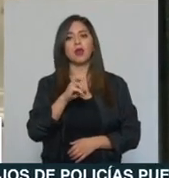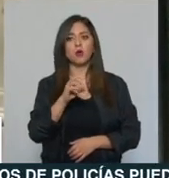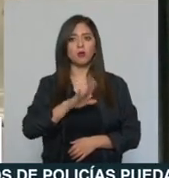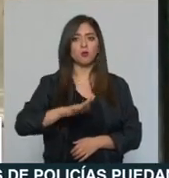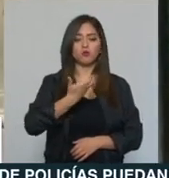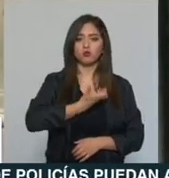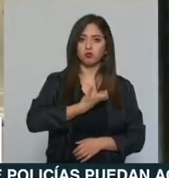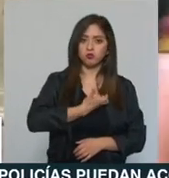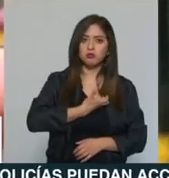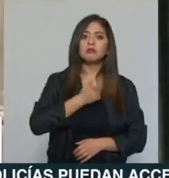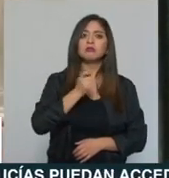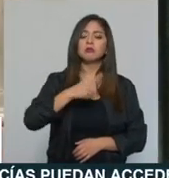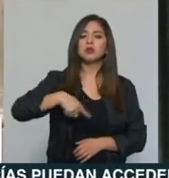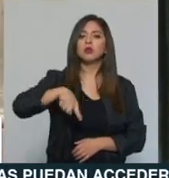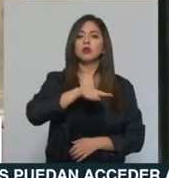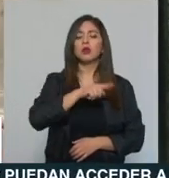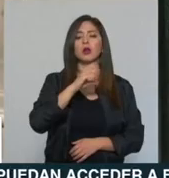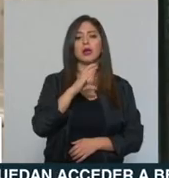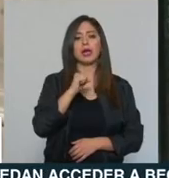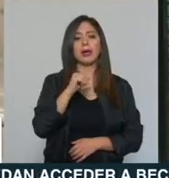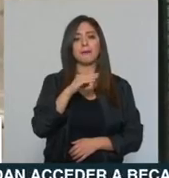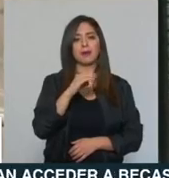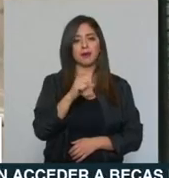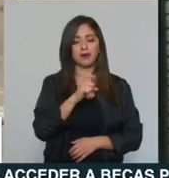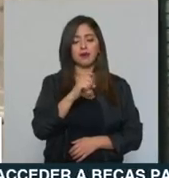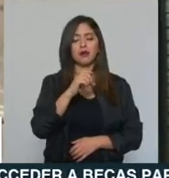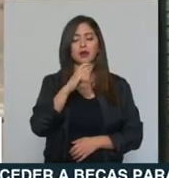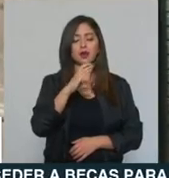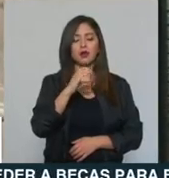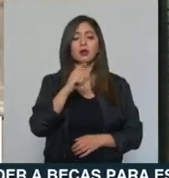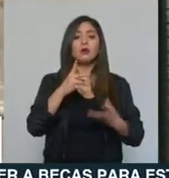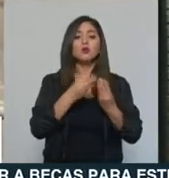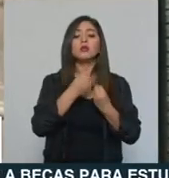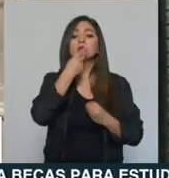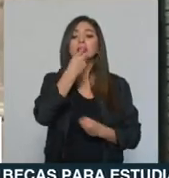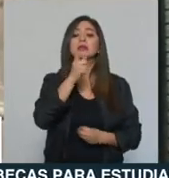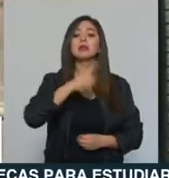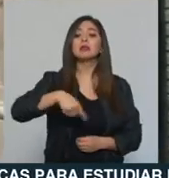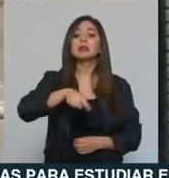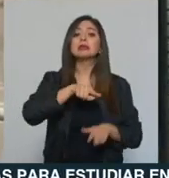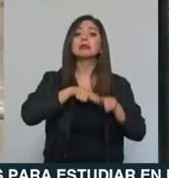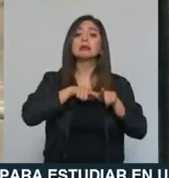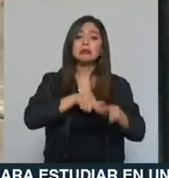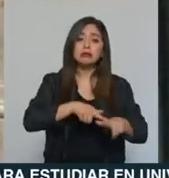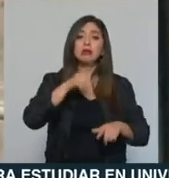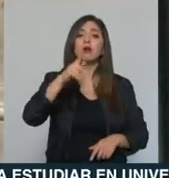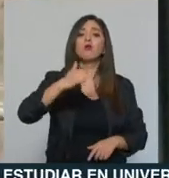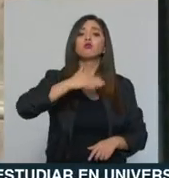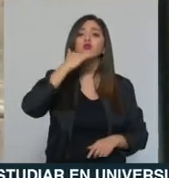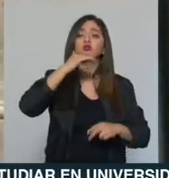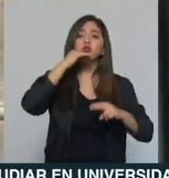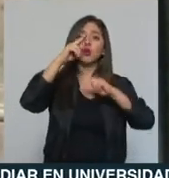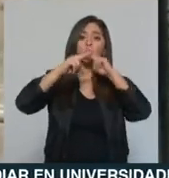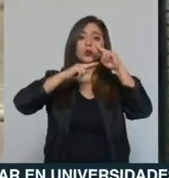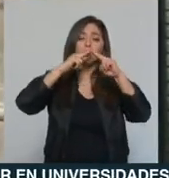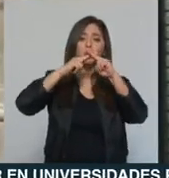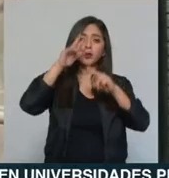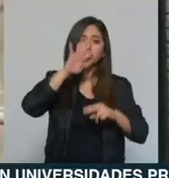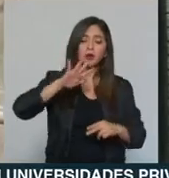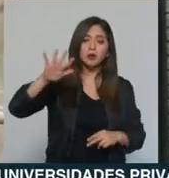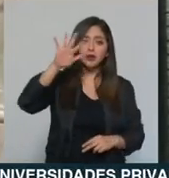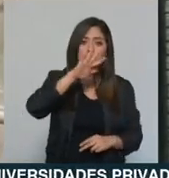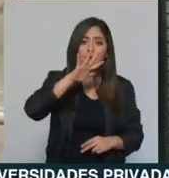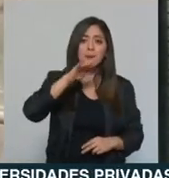informo que la Comisión Ambiental de la Megalópolis informó que todavía continúa la contingencia ambiental atmosférica